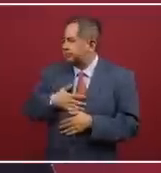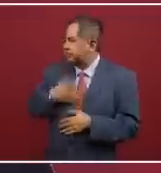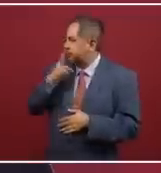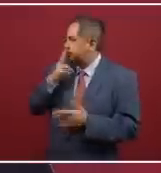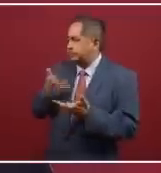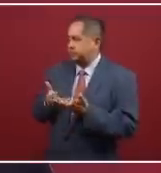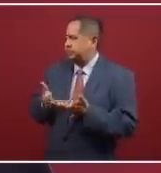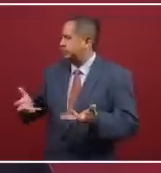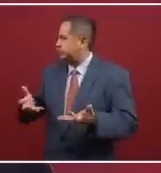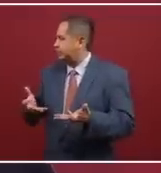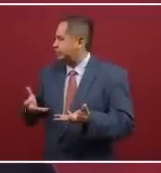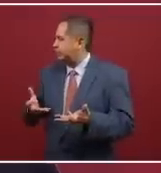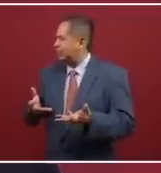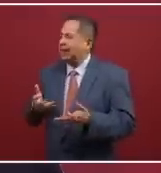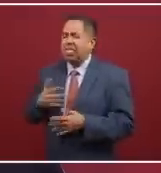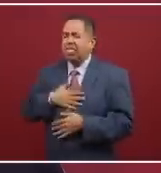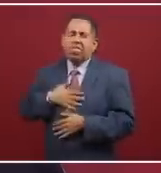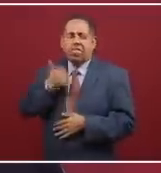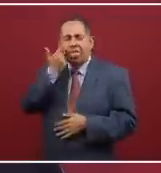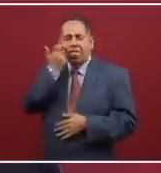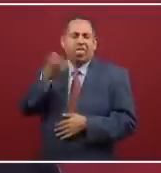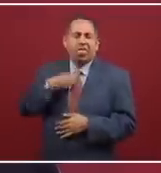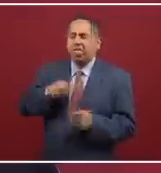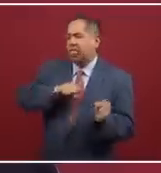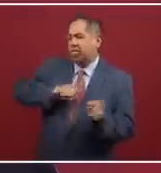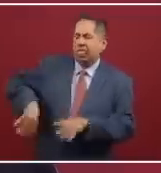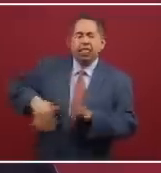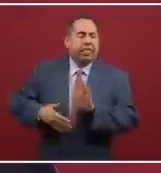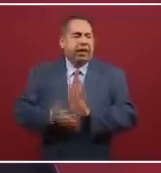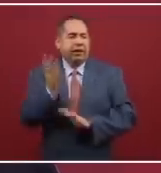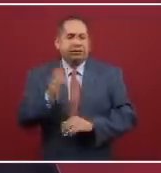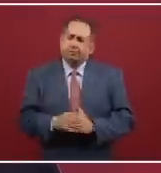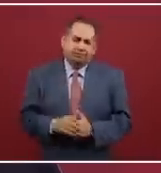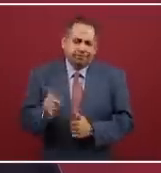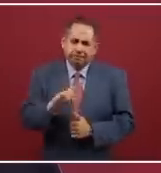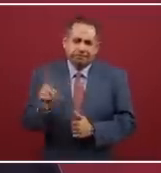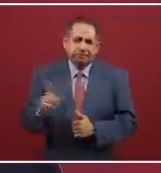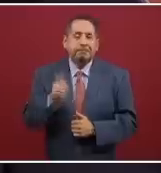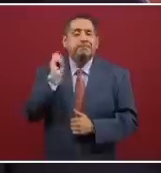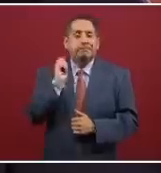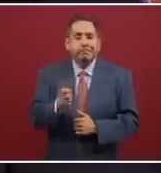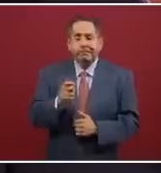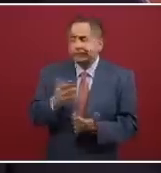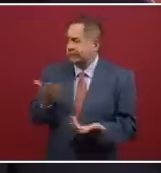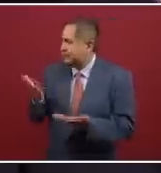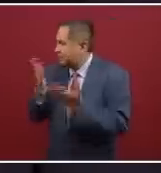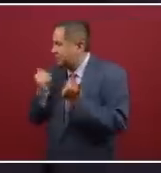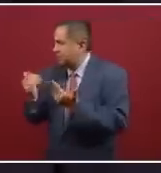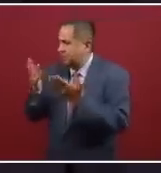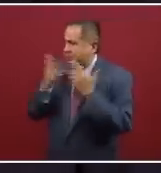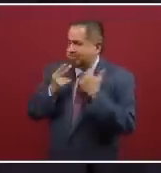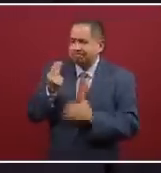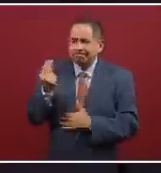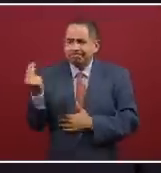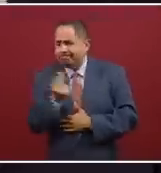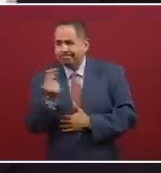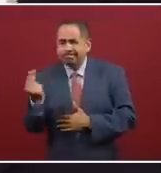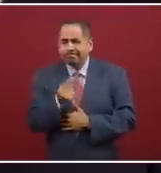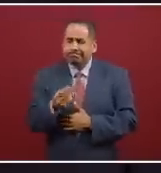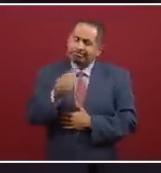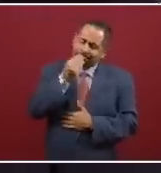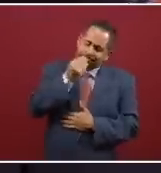pueblos por gusto lo hace por necesidad entonces eso es lo que queremos